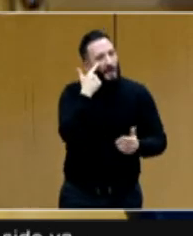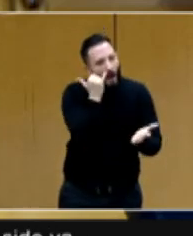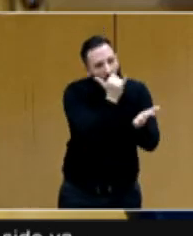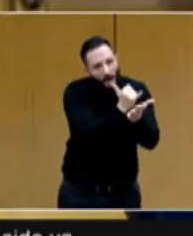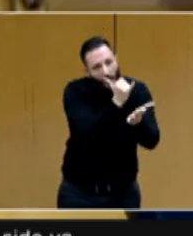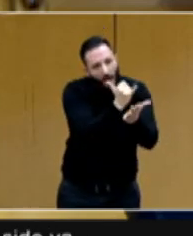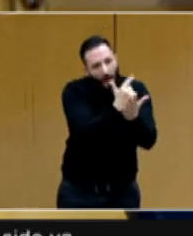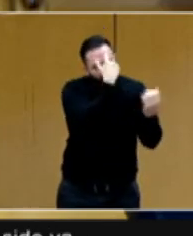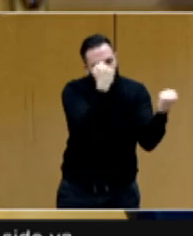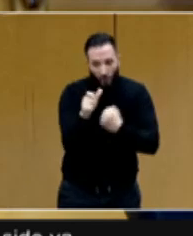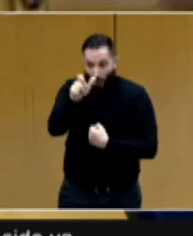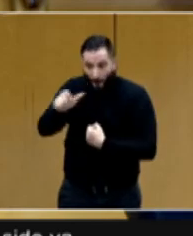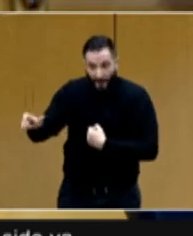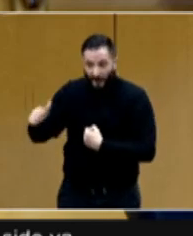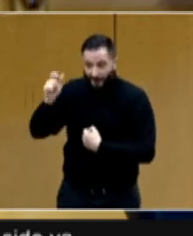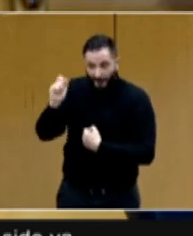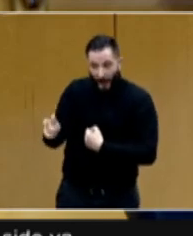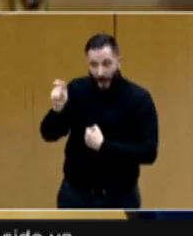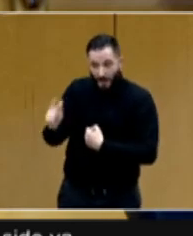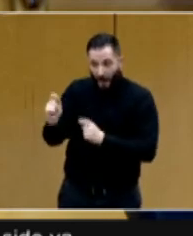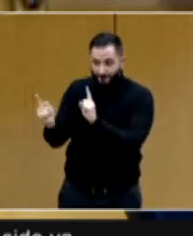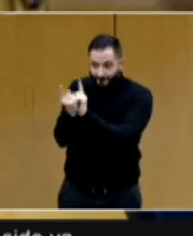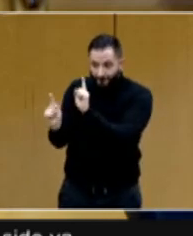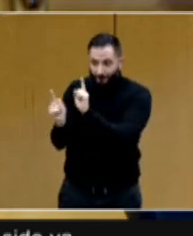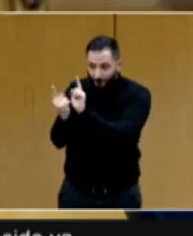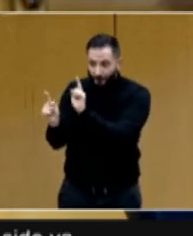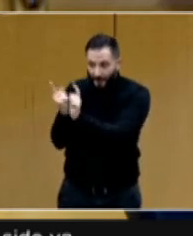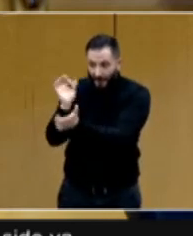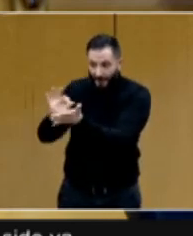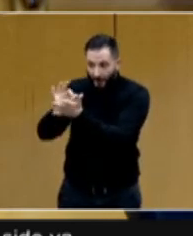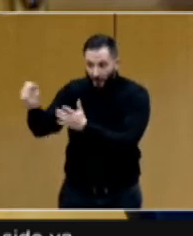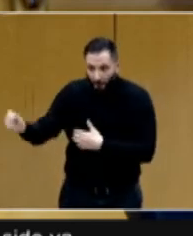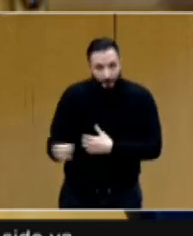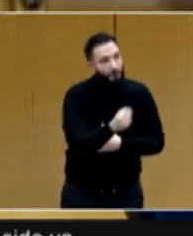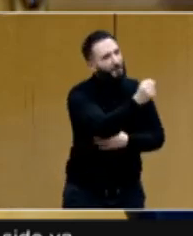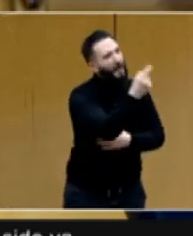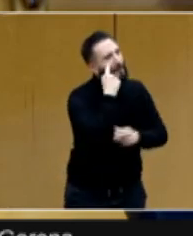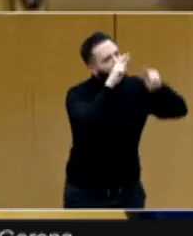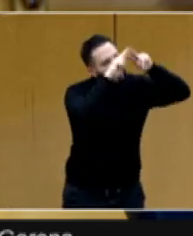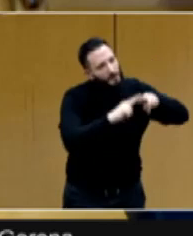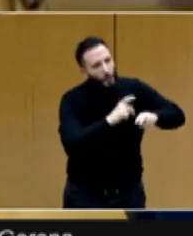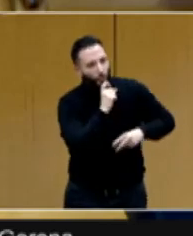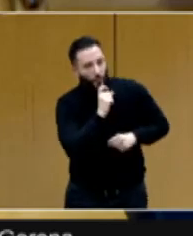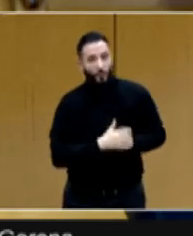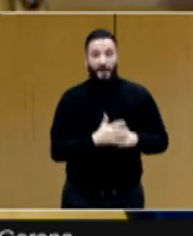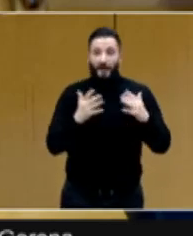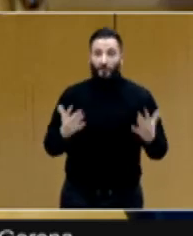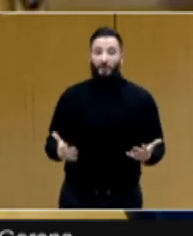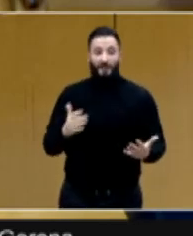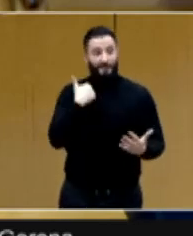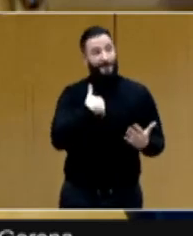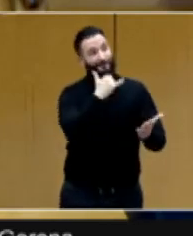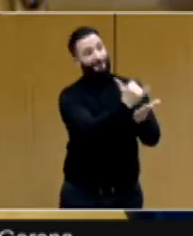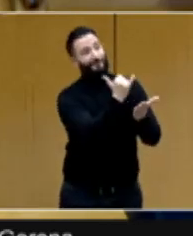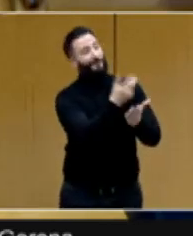personas a las que habitualmente también se dirigíase hacia el proceso de incapacitación y por eso pensamos que tras esa experiencia que